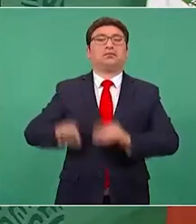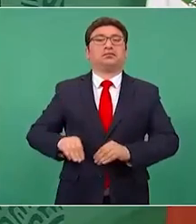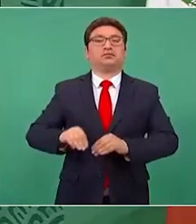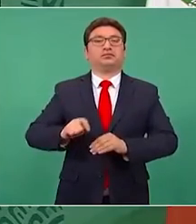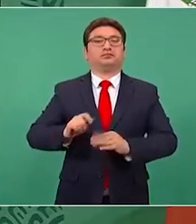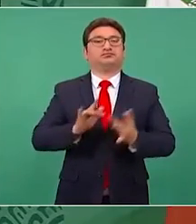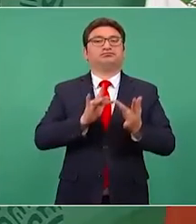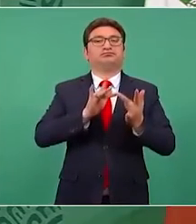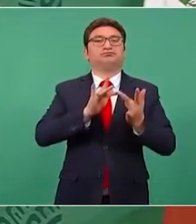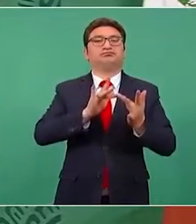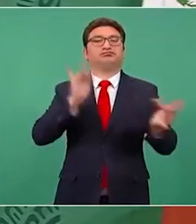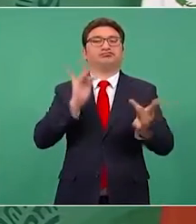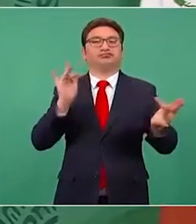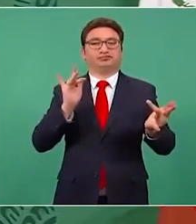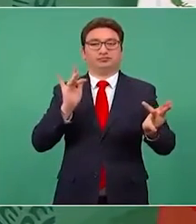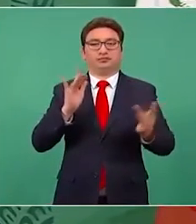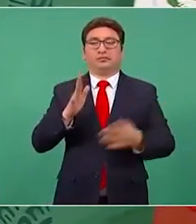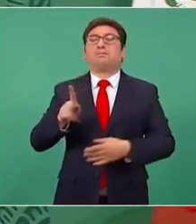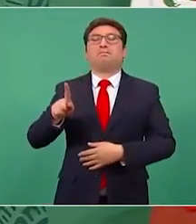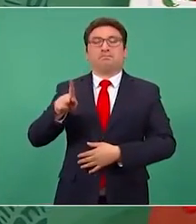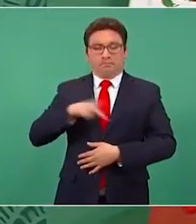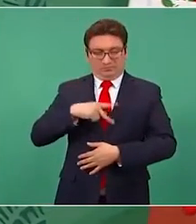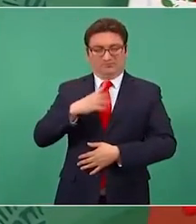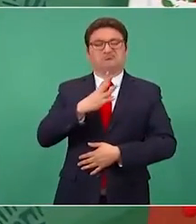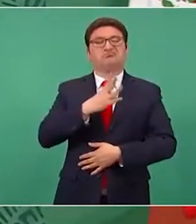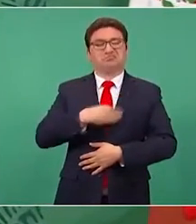Hasta mis hijos,